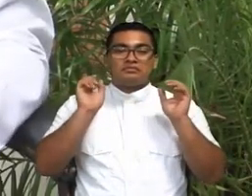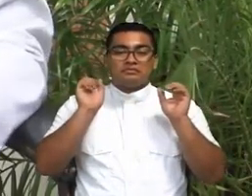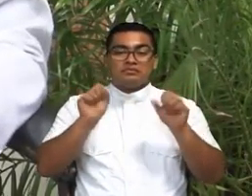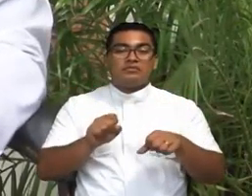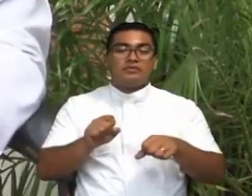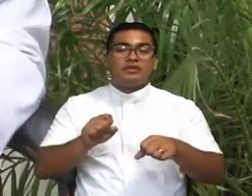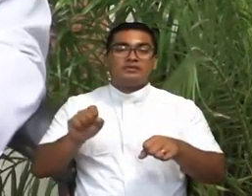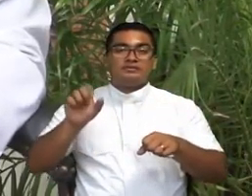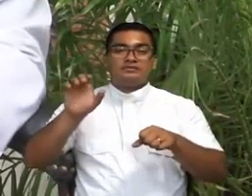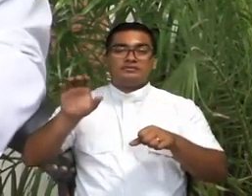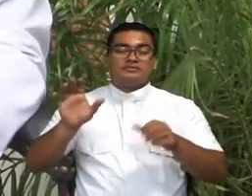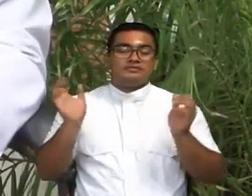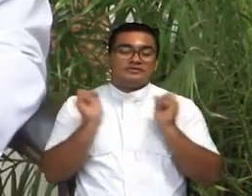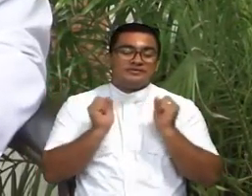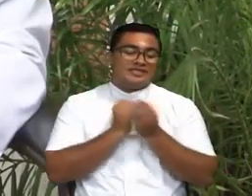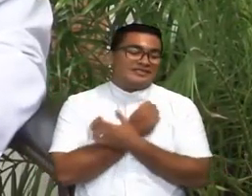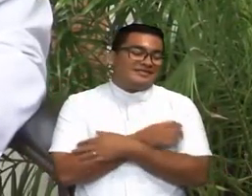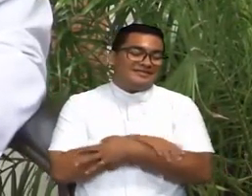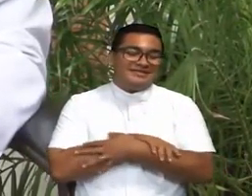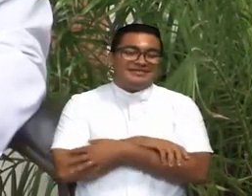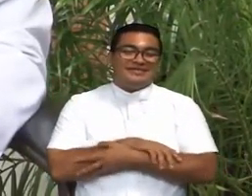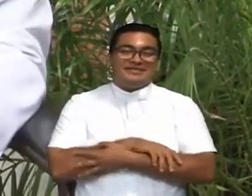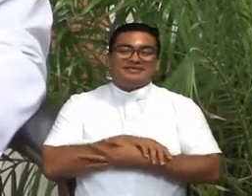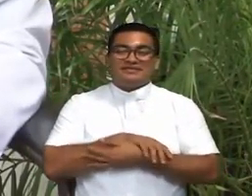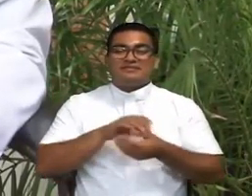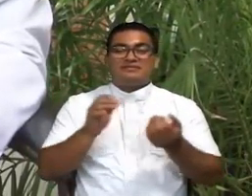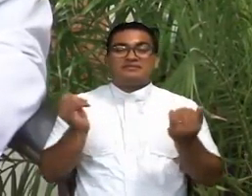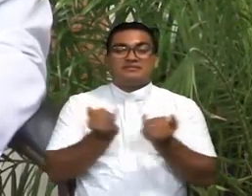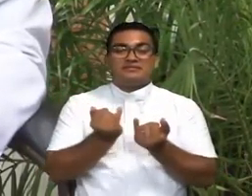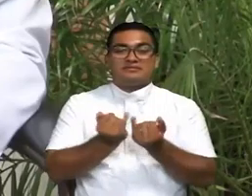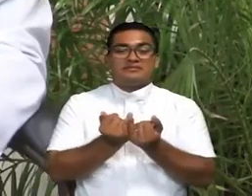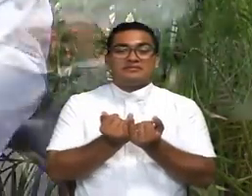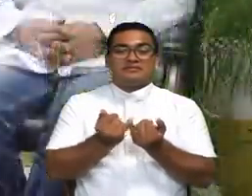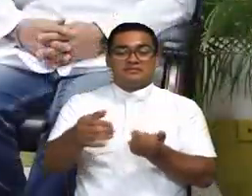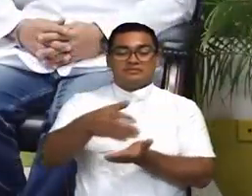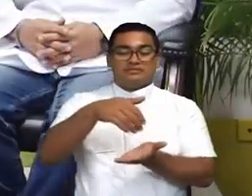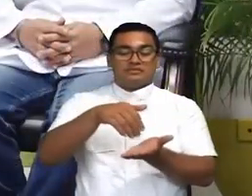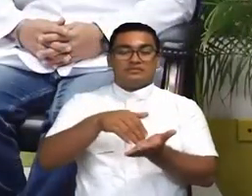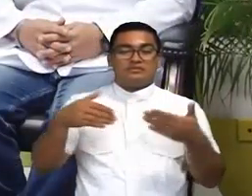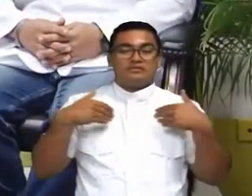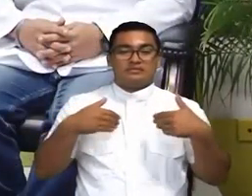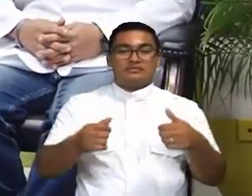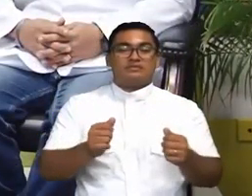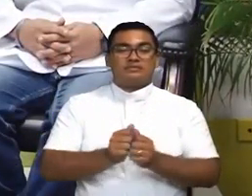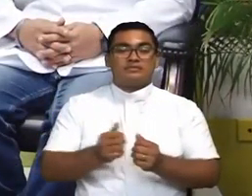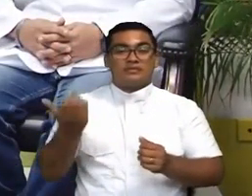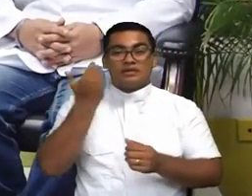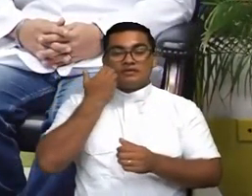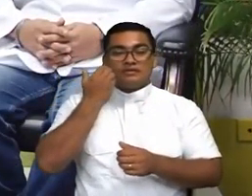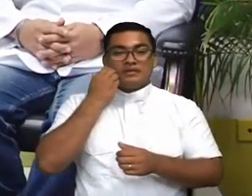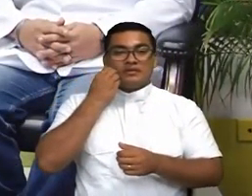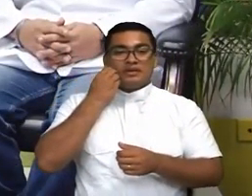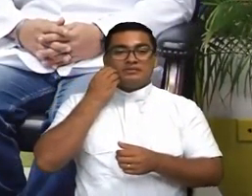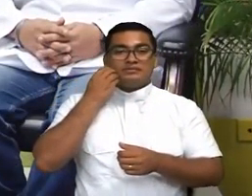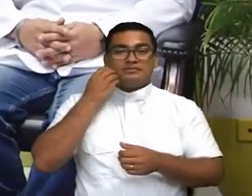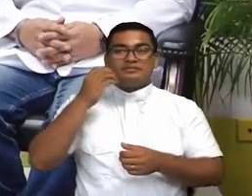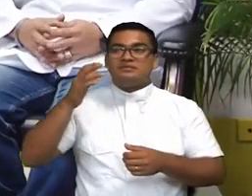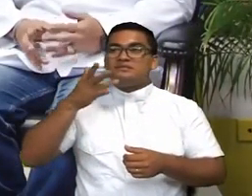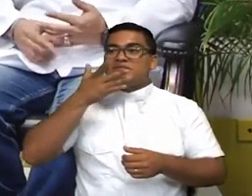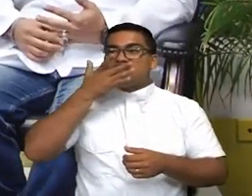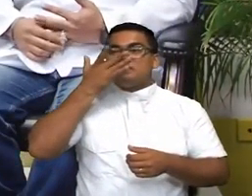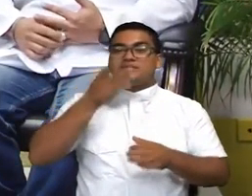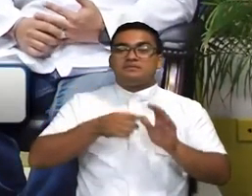susceptibilidad a lo que es el frío. Lo más frecuente en nuestros servicios que se dan son las enfermedades respiratorias. Por ejemplo,